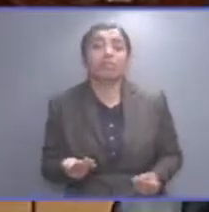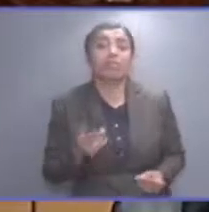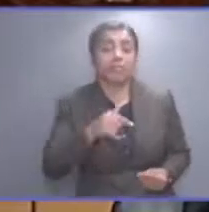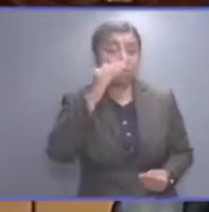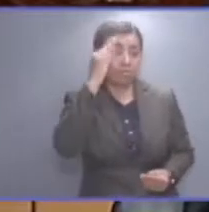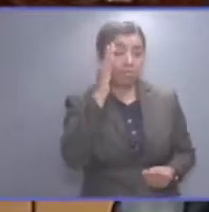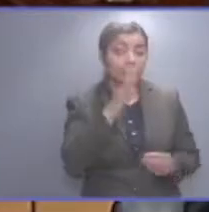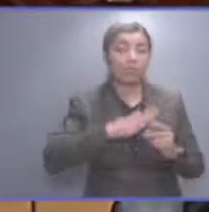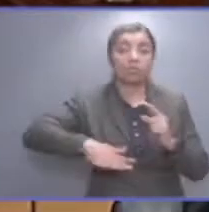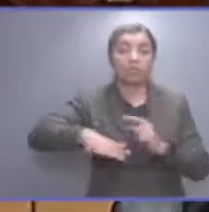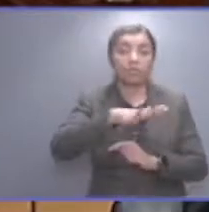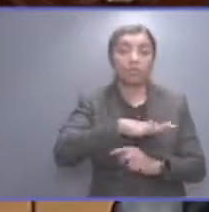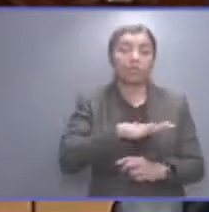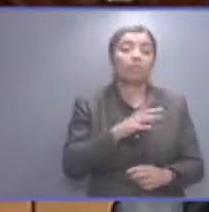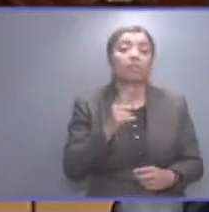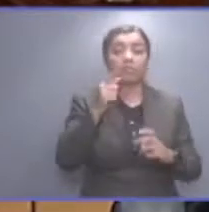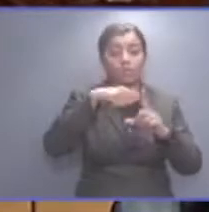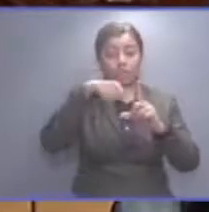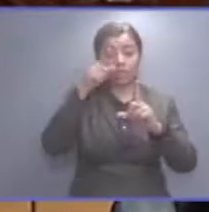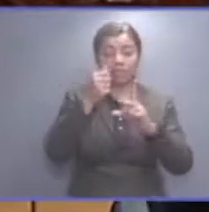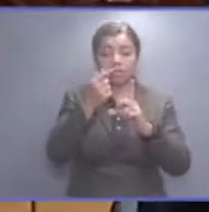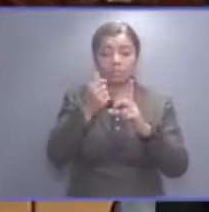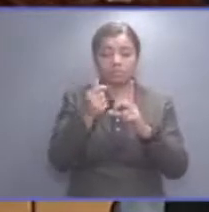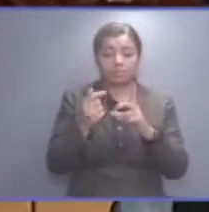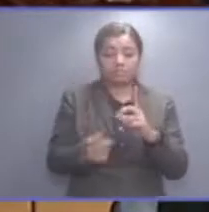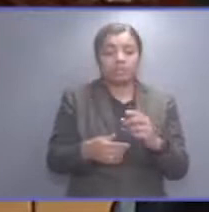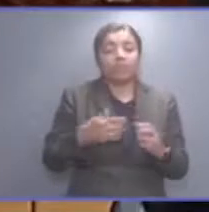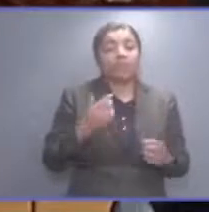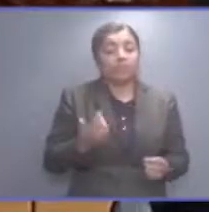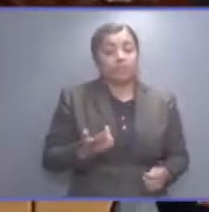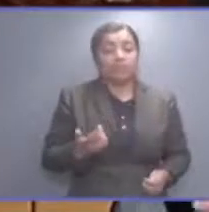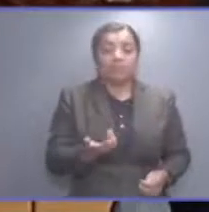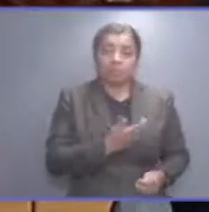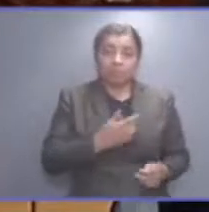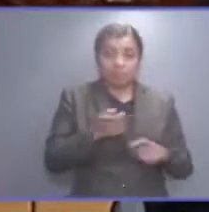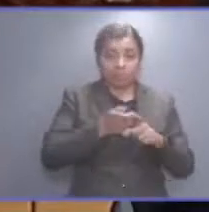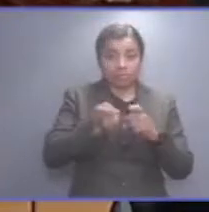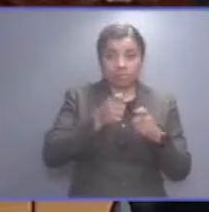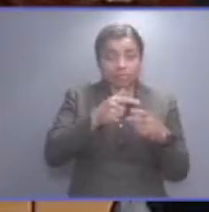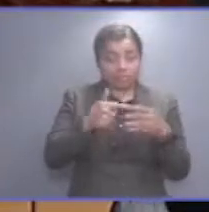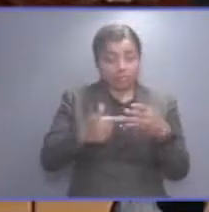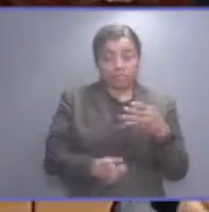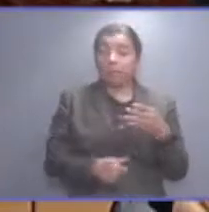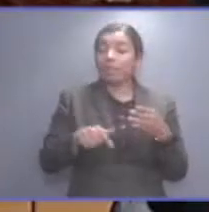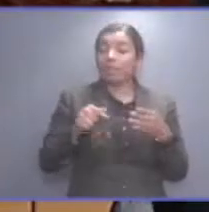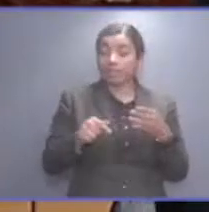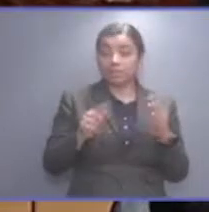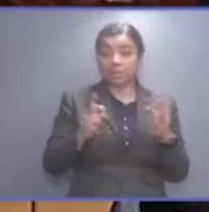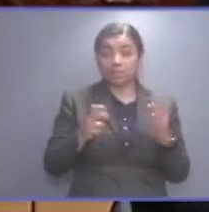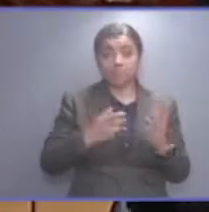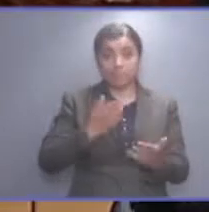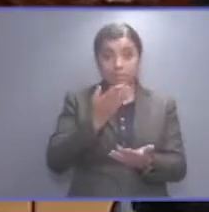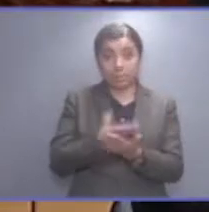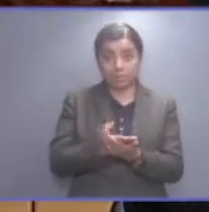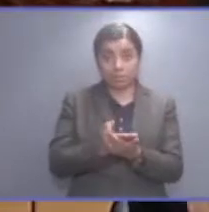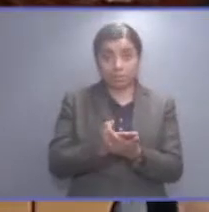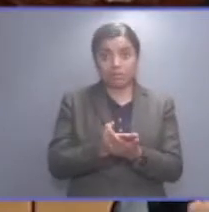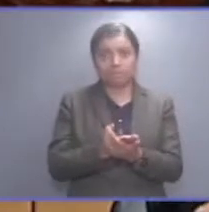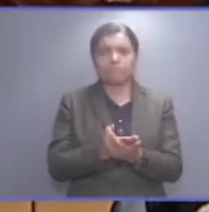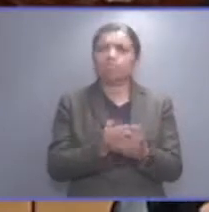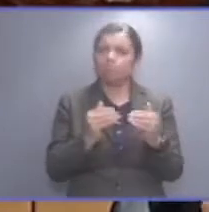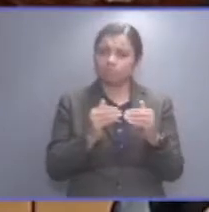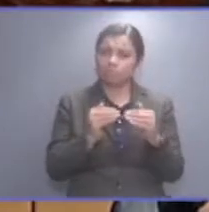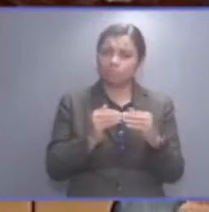su situación financiera. Todo esto nosotros lo estamos regulando en esta propuesta.